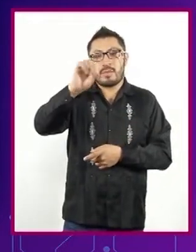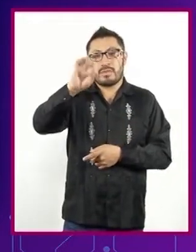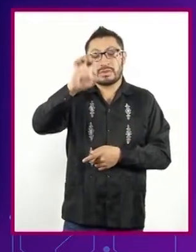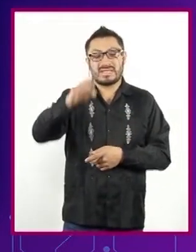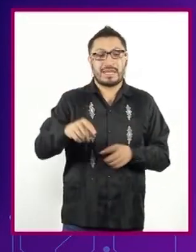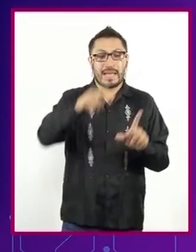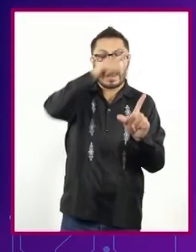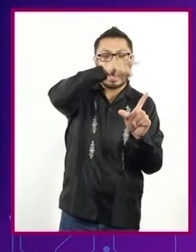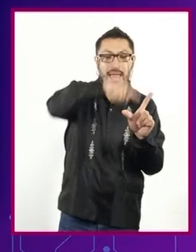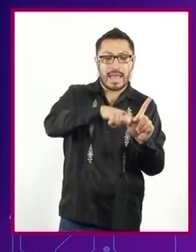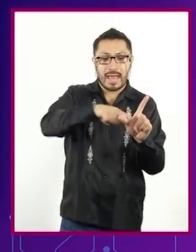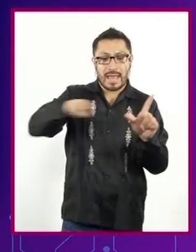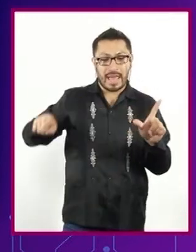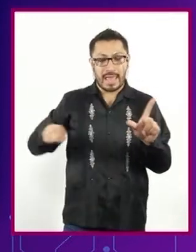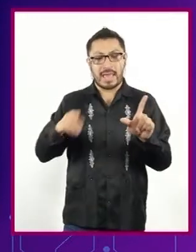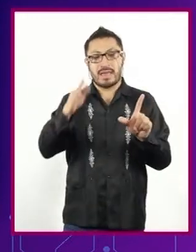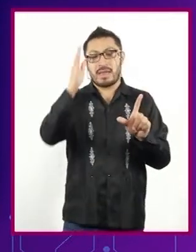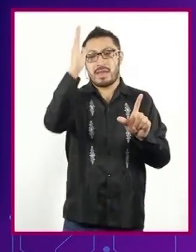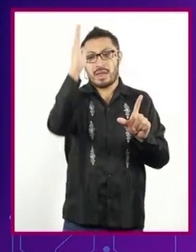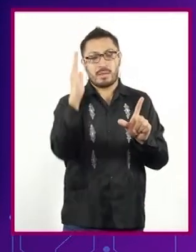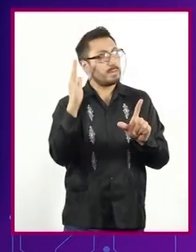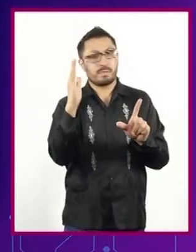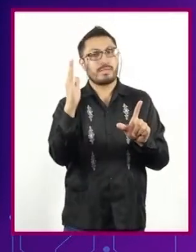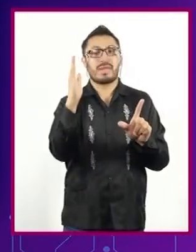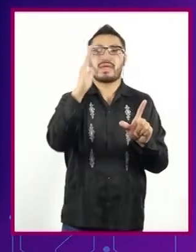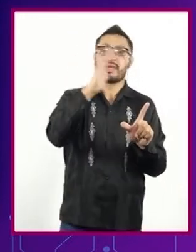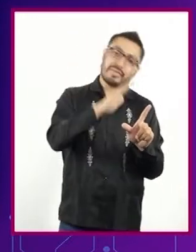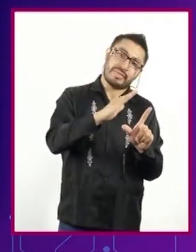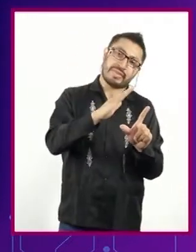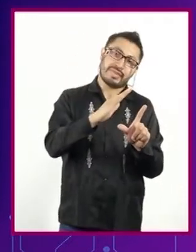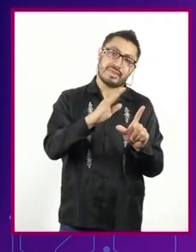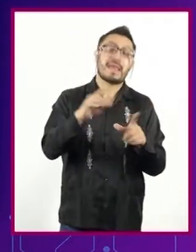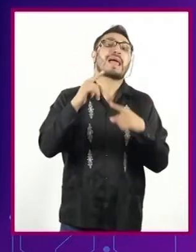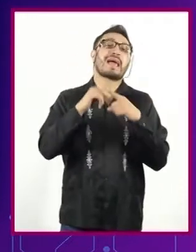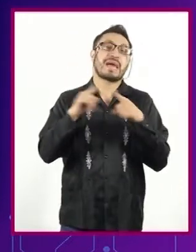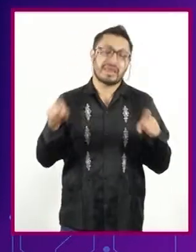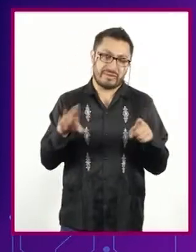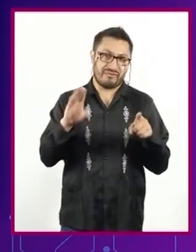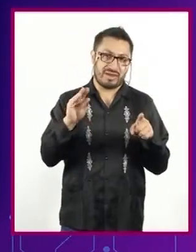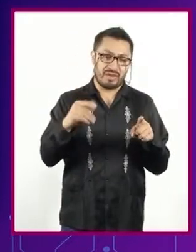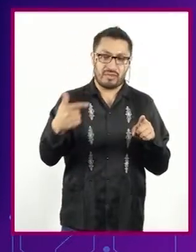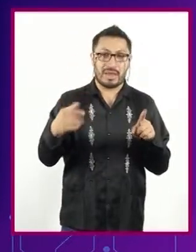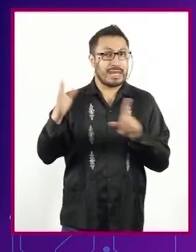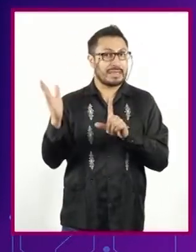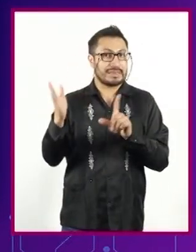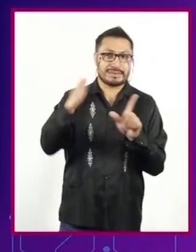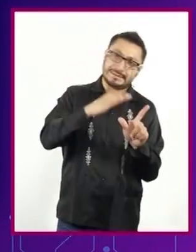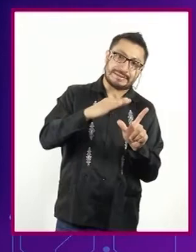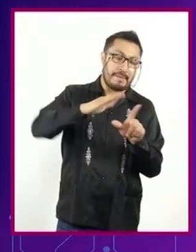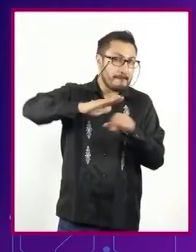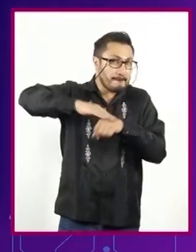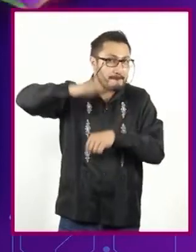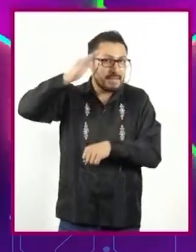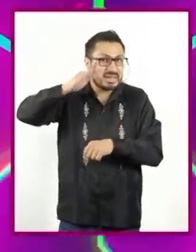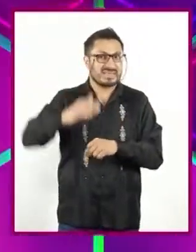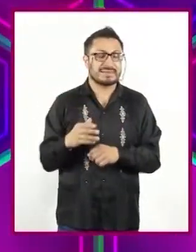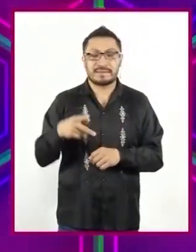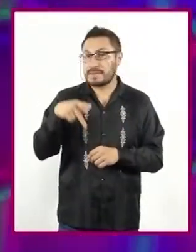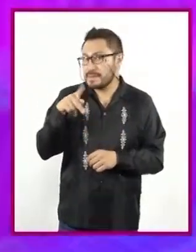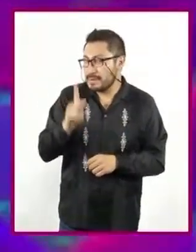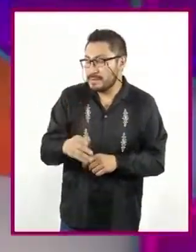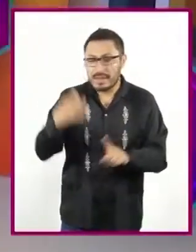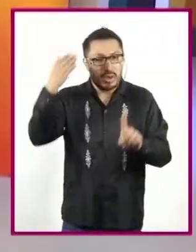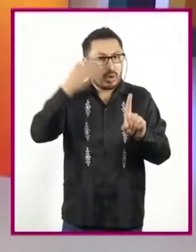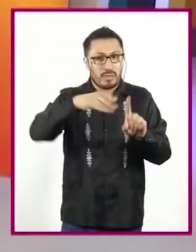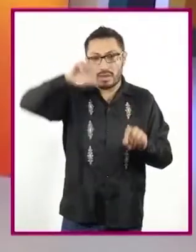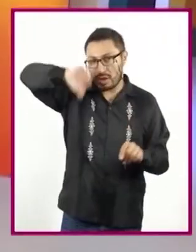la base y el eje no es recto, es decir, es diferente de 90 grados. Sin embargo, para el